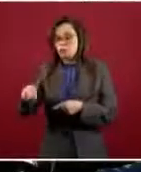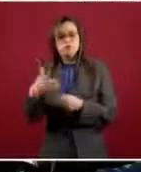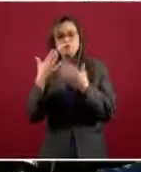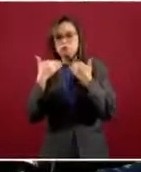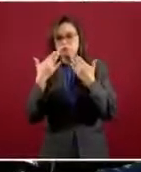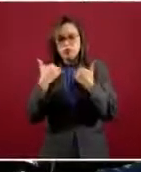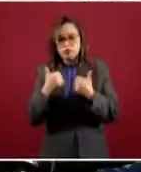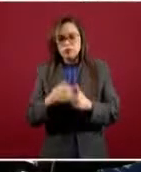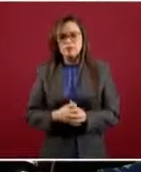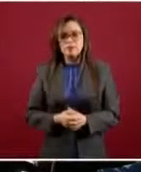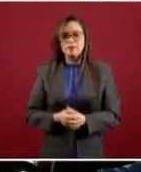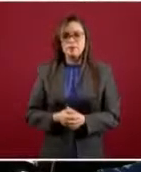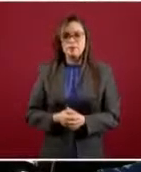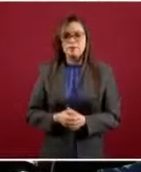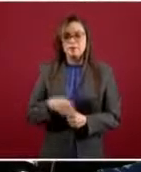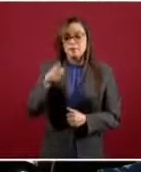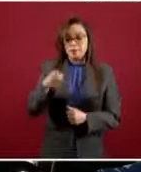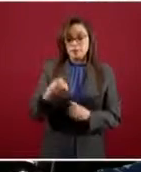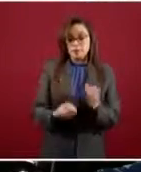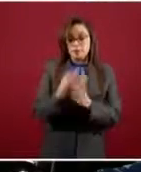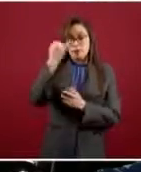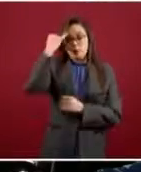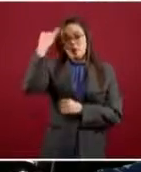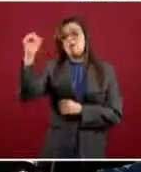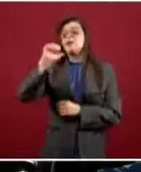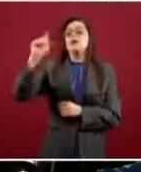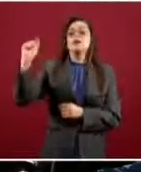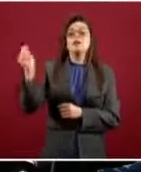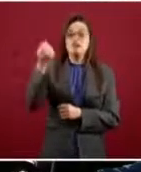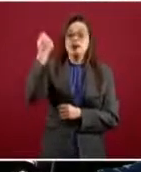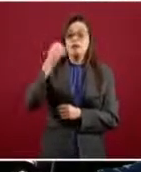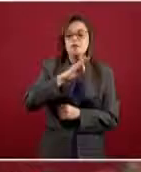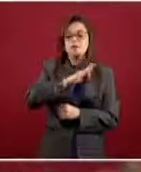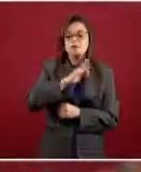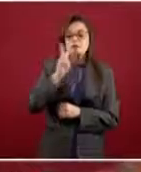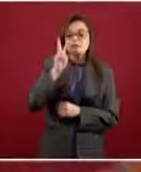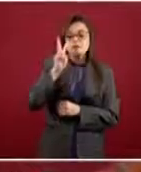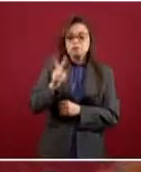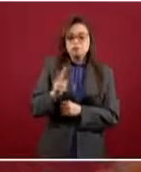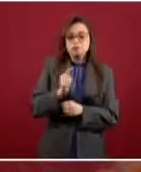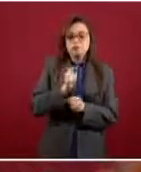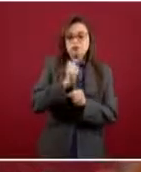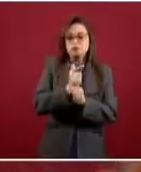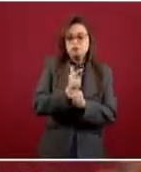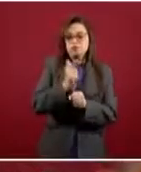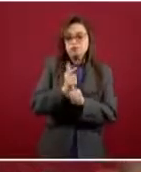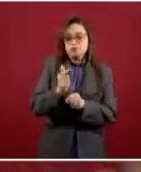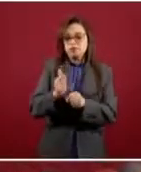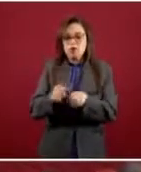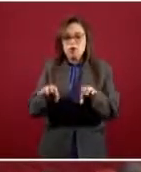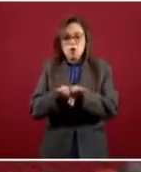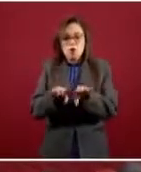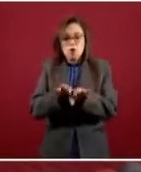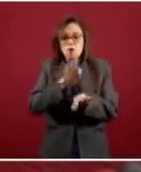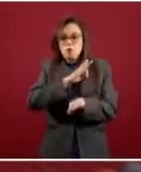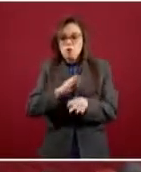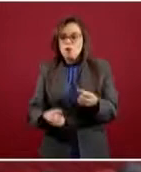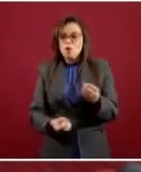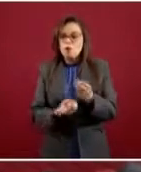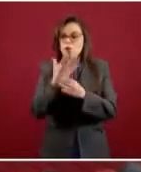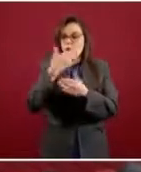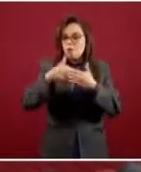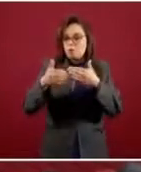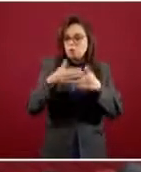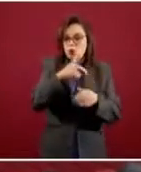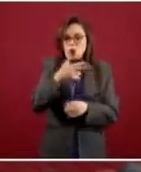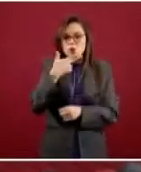Con la innovación tecnológica se han encontrado modalidades de uso de esa prueba